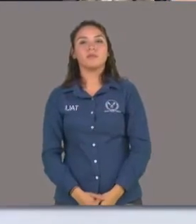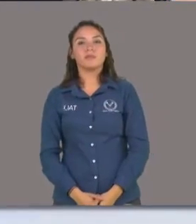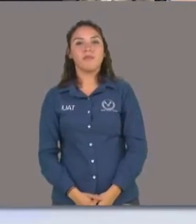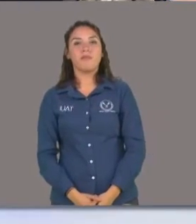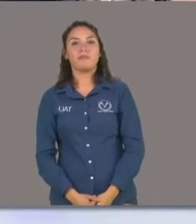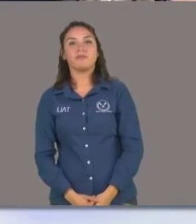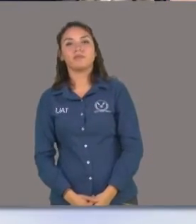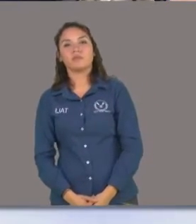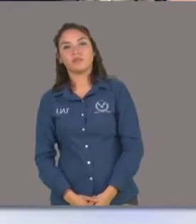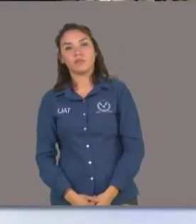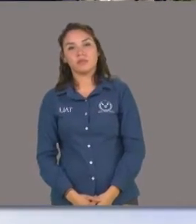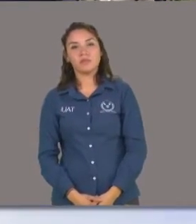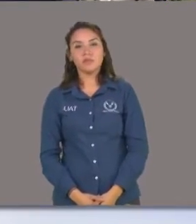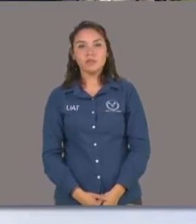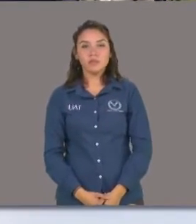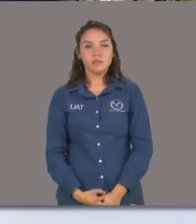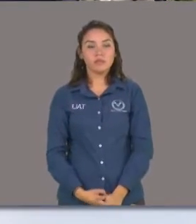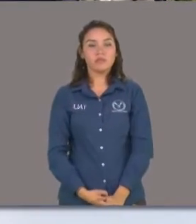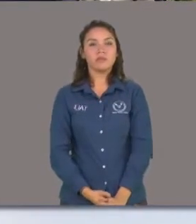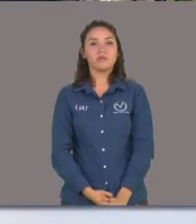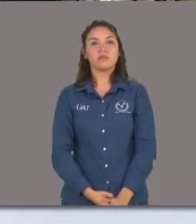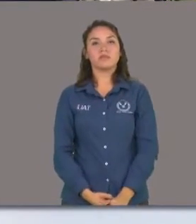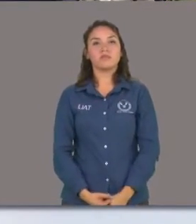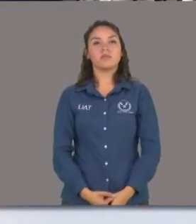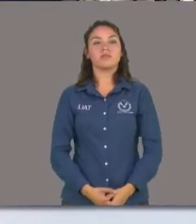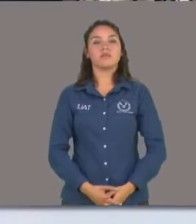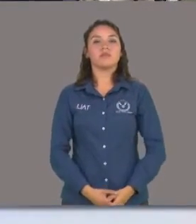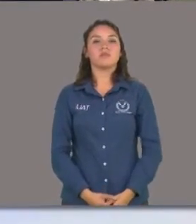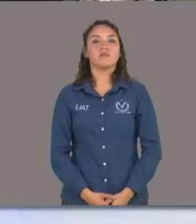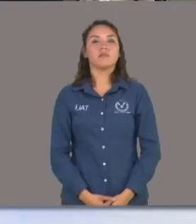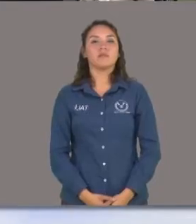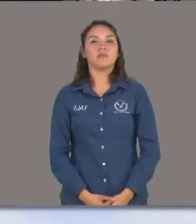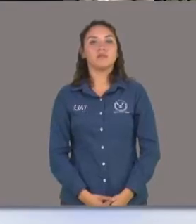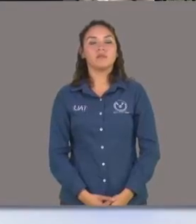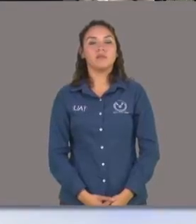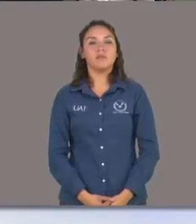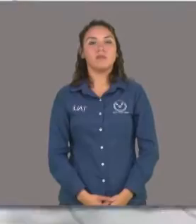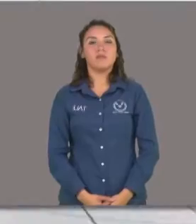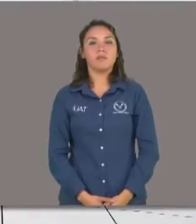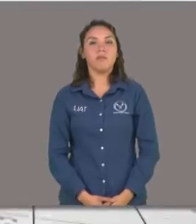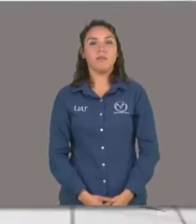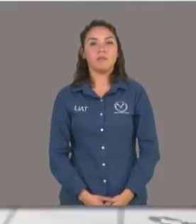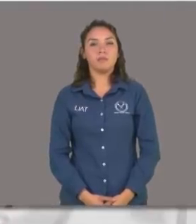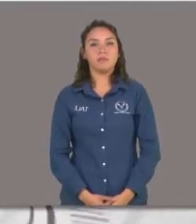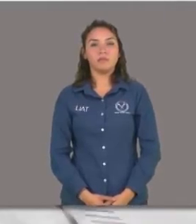próximas fechas. Todos los detalles de esto y más los tiene Luis Sosa a través de Deportes en Corto.